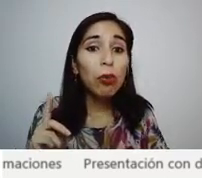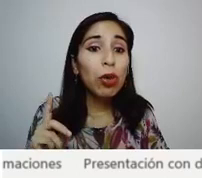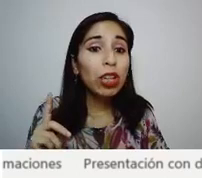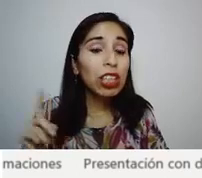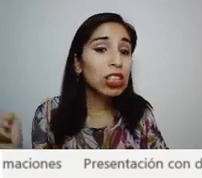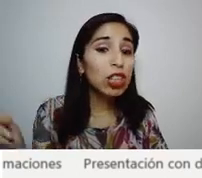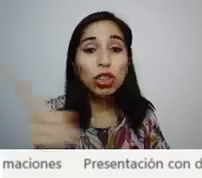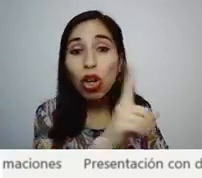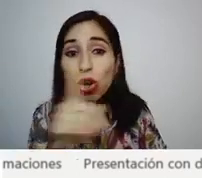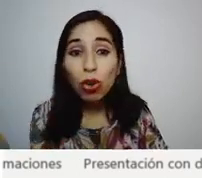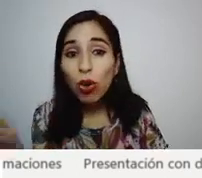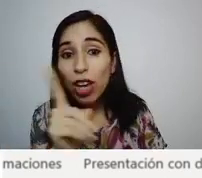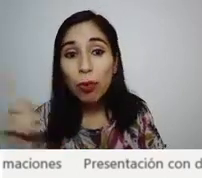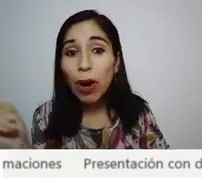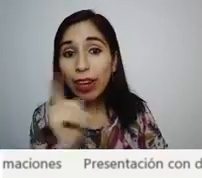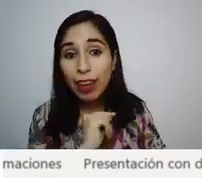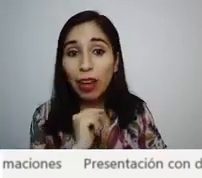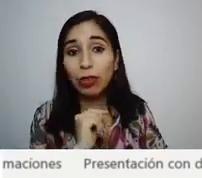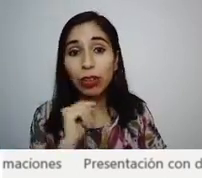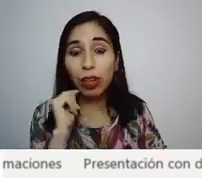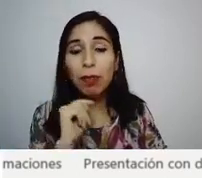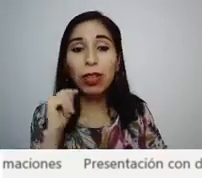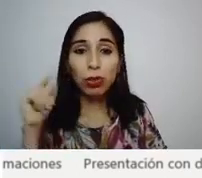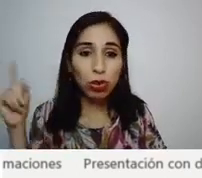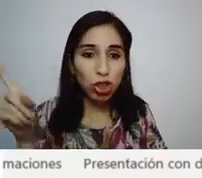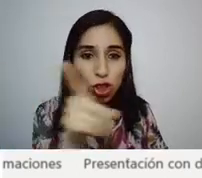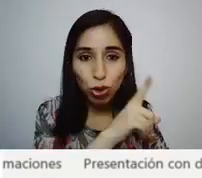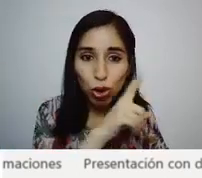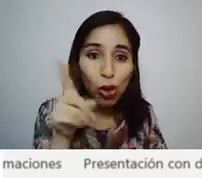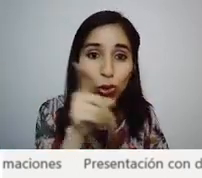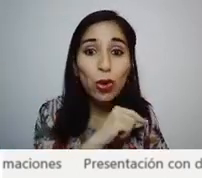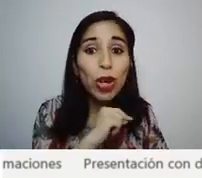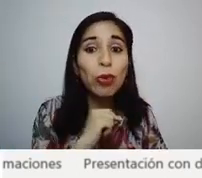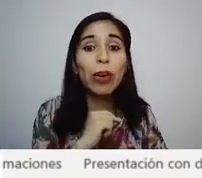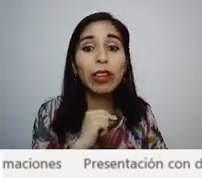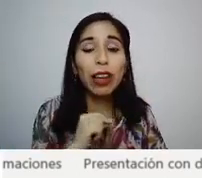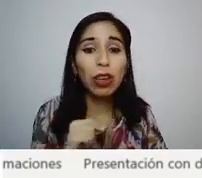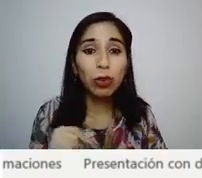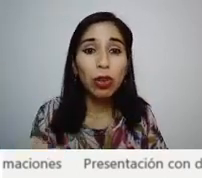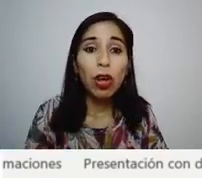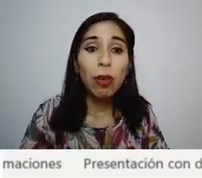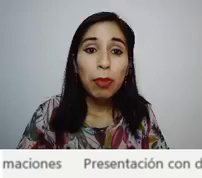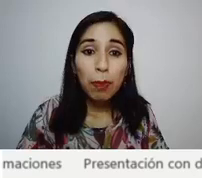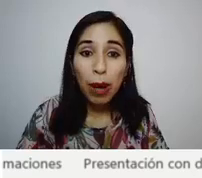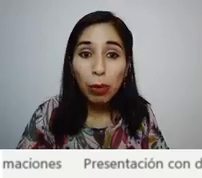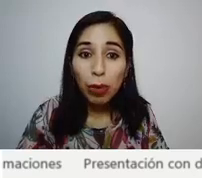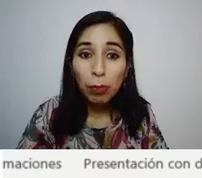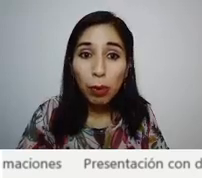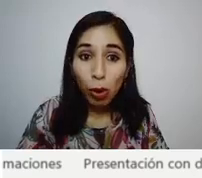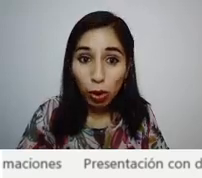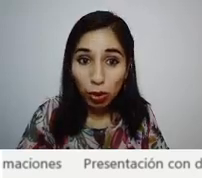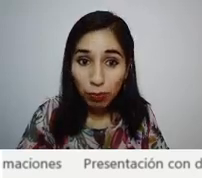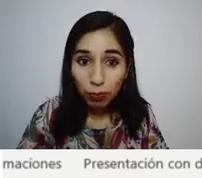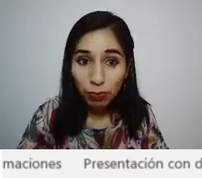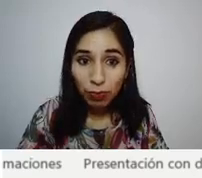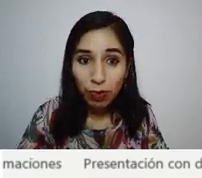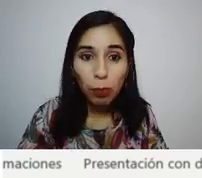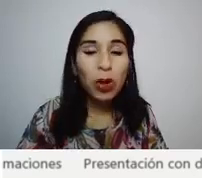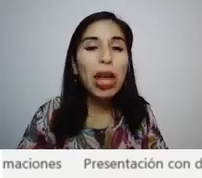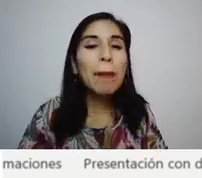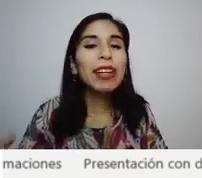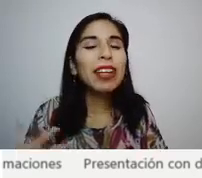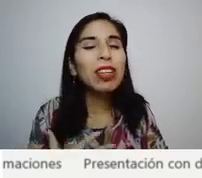porque si yo no es guarda repito si yo no he guardado mi powerpoint